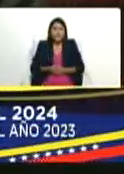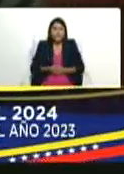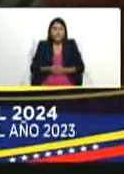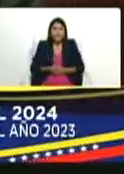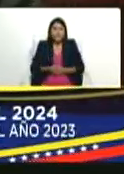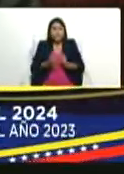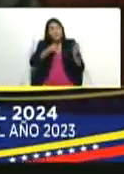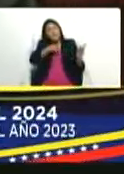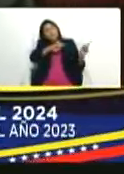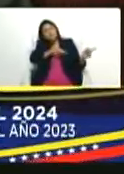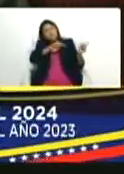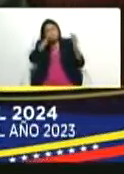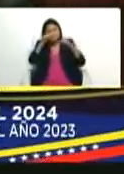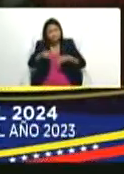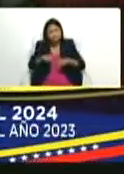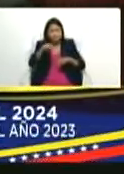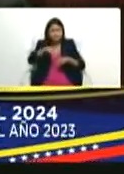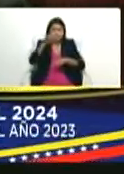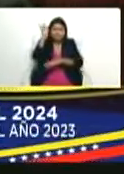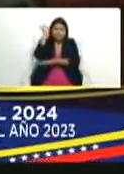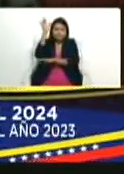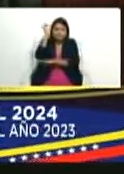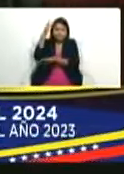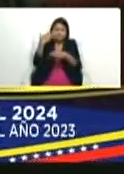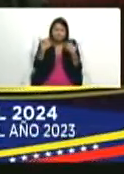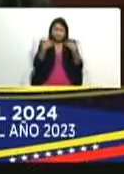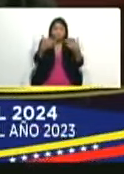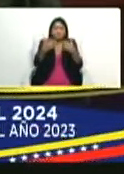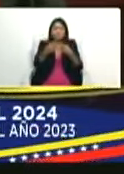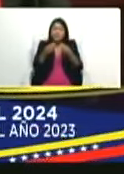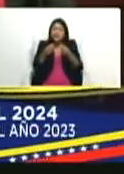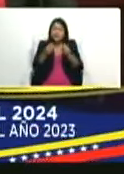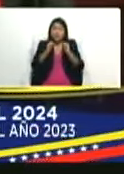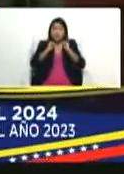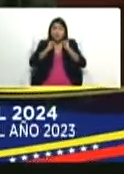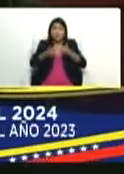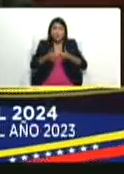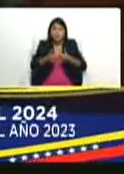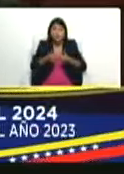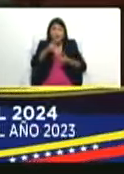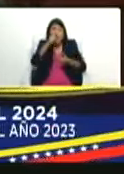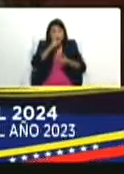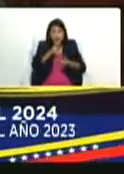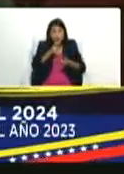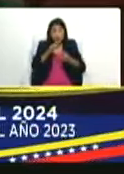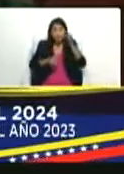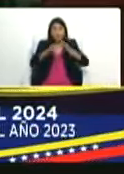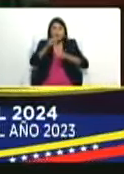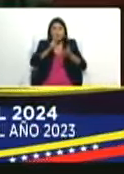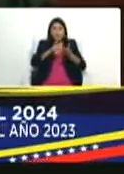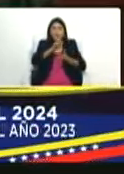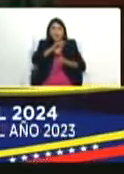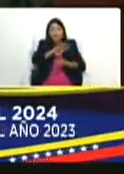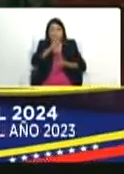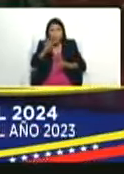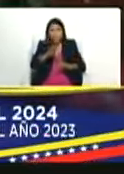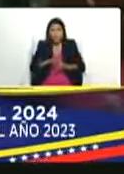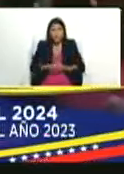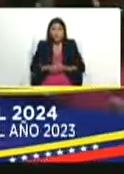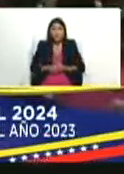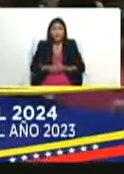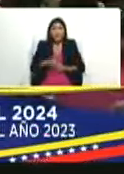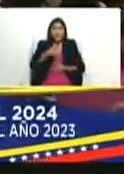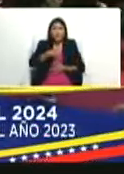Estamos convocados a este auditorio para dar inicio al año judicial 2024.